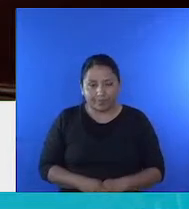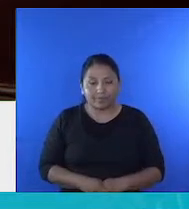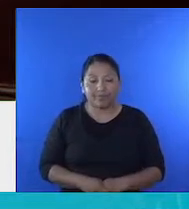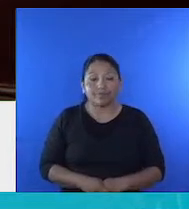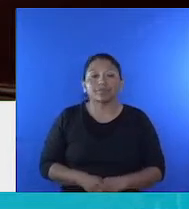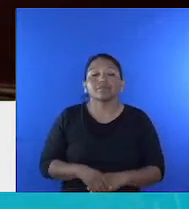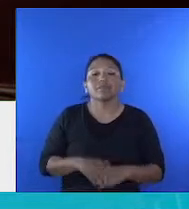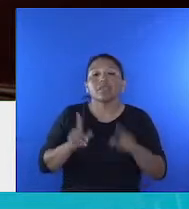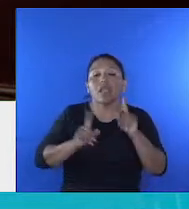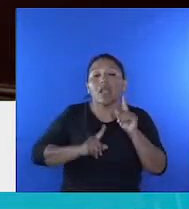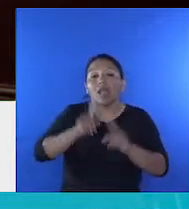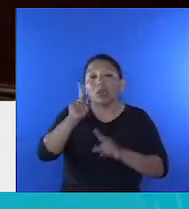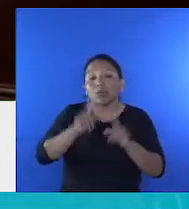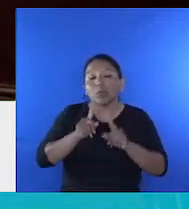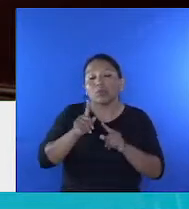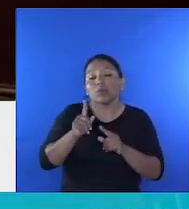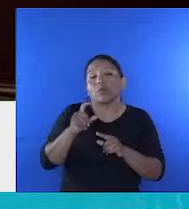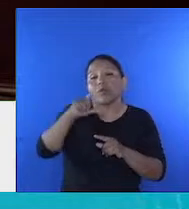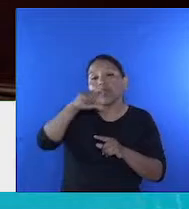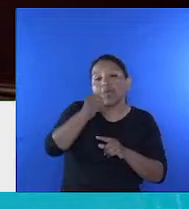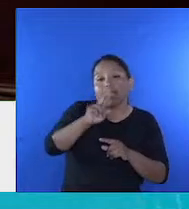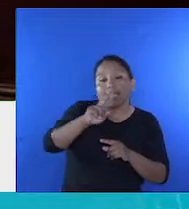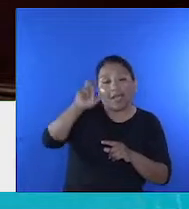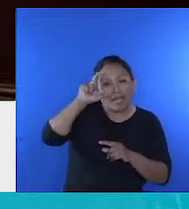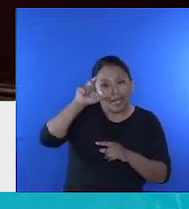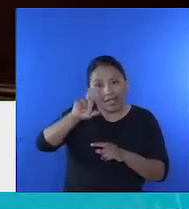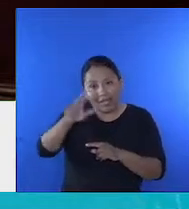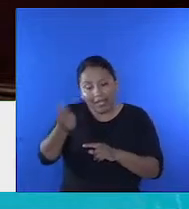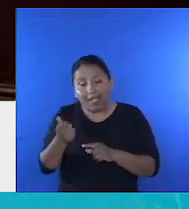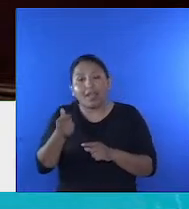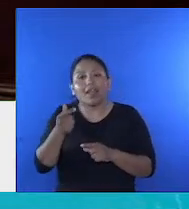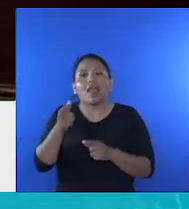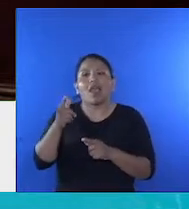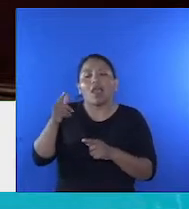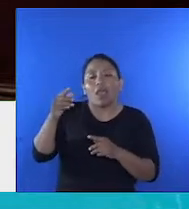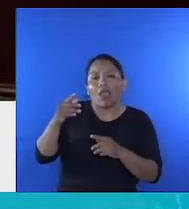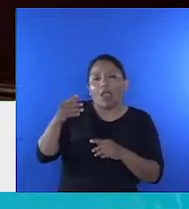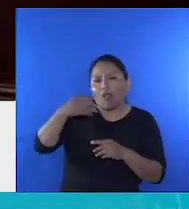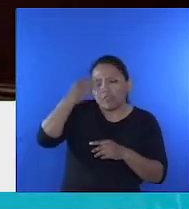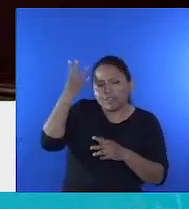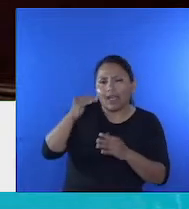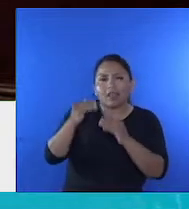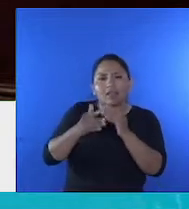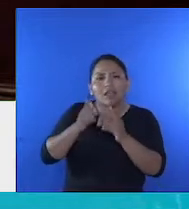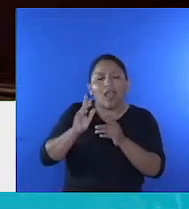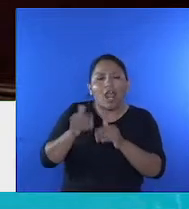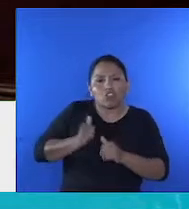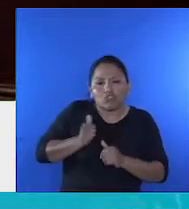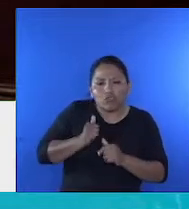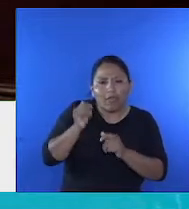Algunos efectivos de carrera, oficiales y suboficiales, torturaron a los soldados conscriptos,